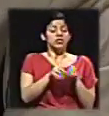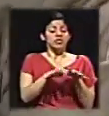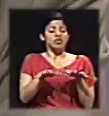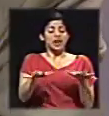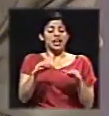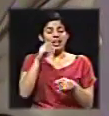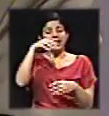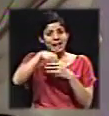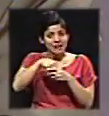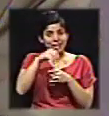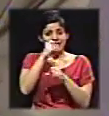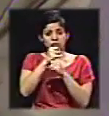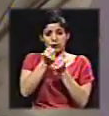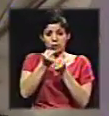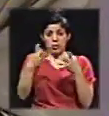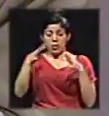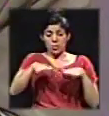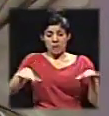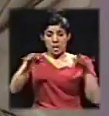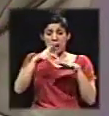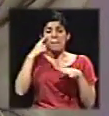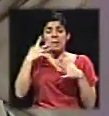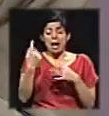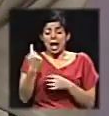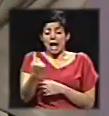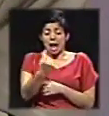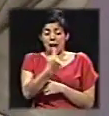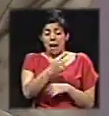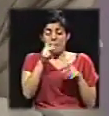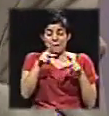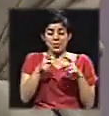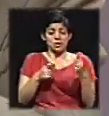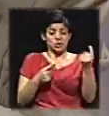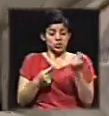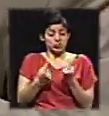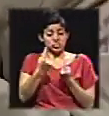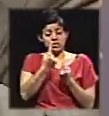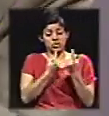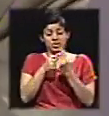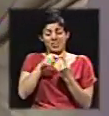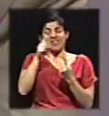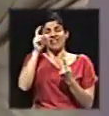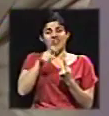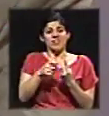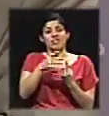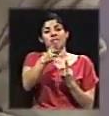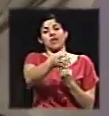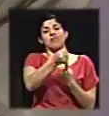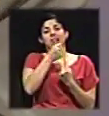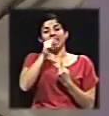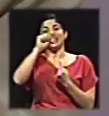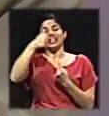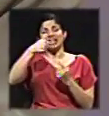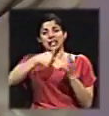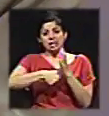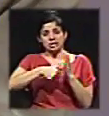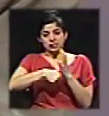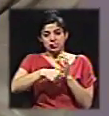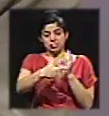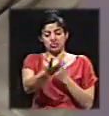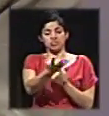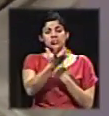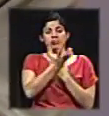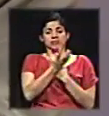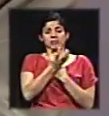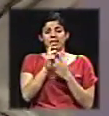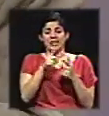instituciones públicas para que cada persona que se les acerque esté obligada a llevar 10 votantes, que al final crearía